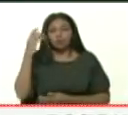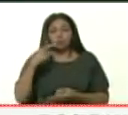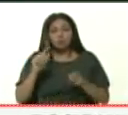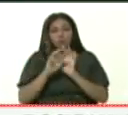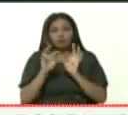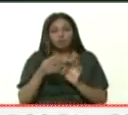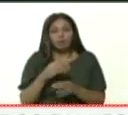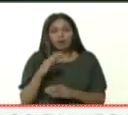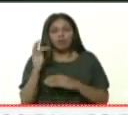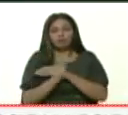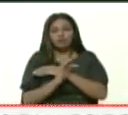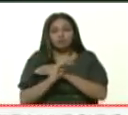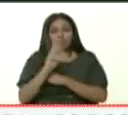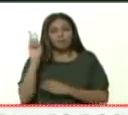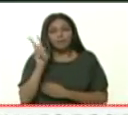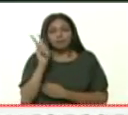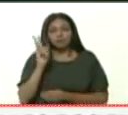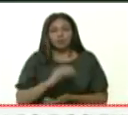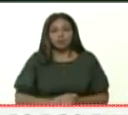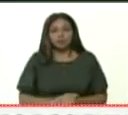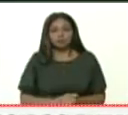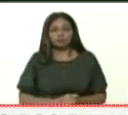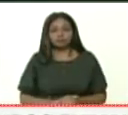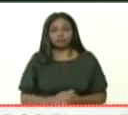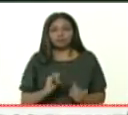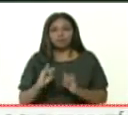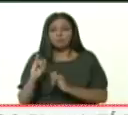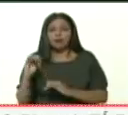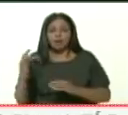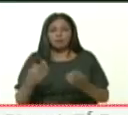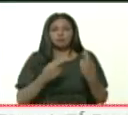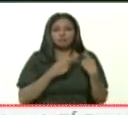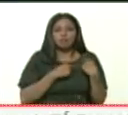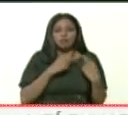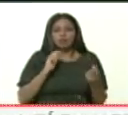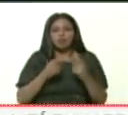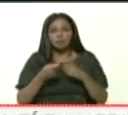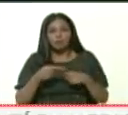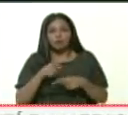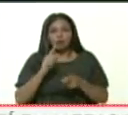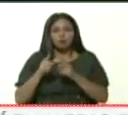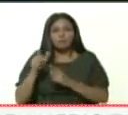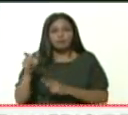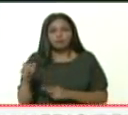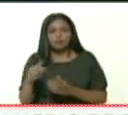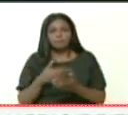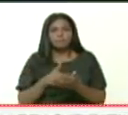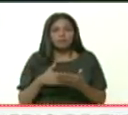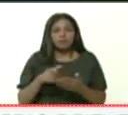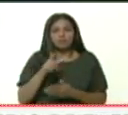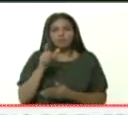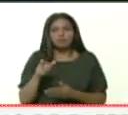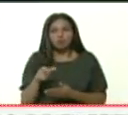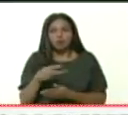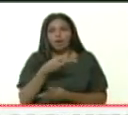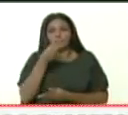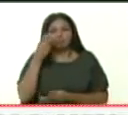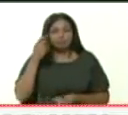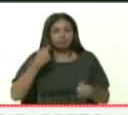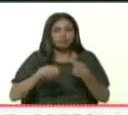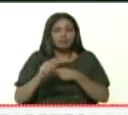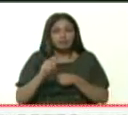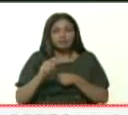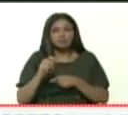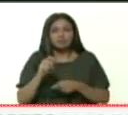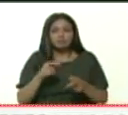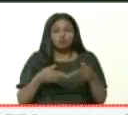también en la frontera con Venezuela, que es responsable del tráfico de varios miles de toneladas de cocaína que salen